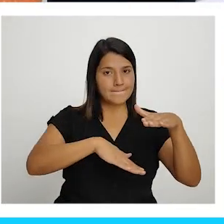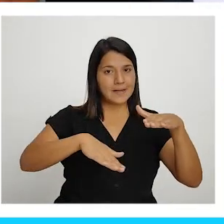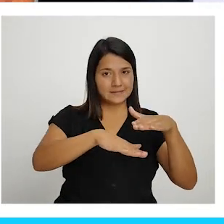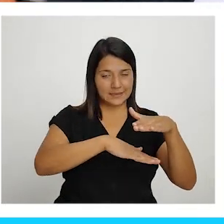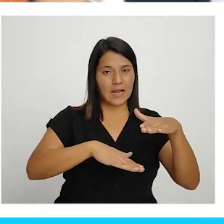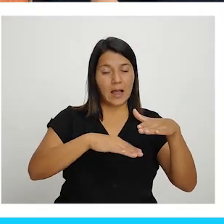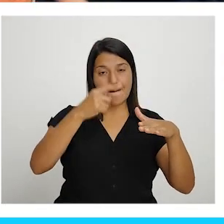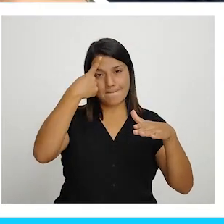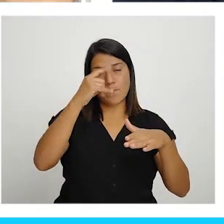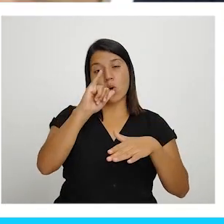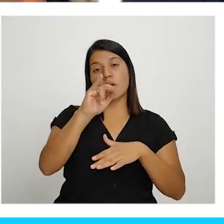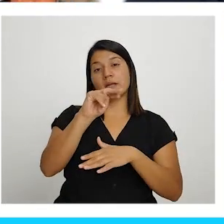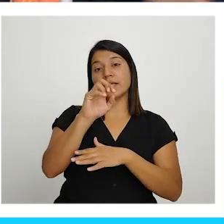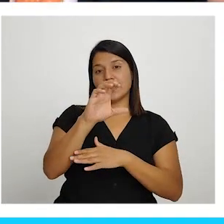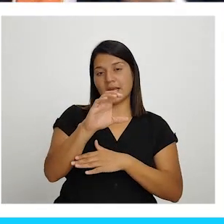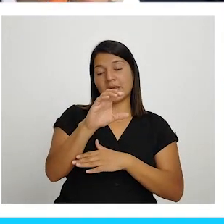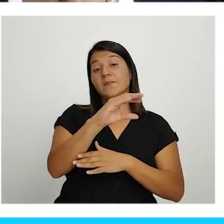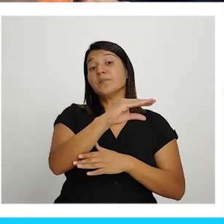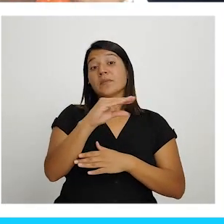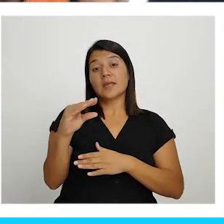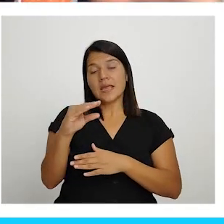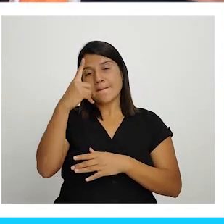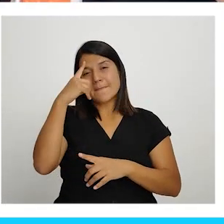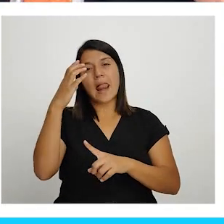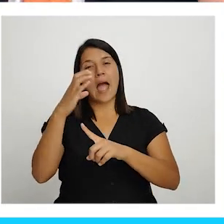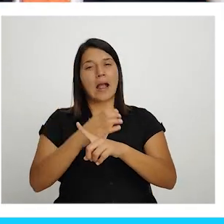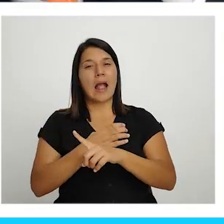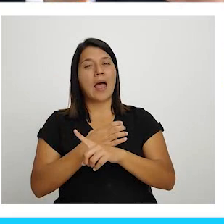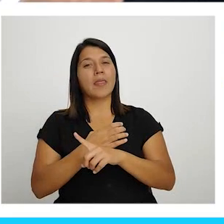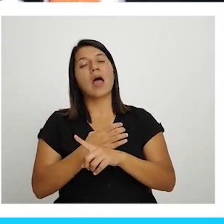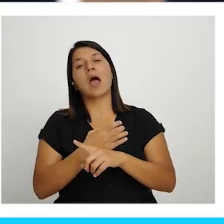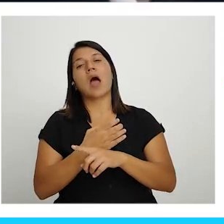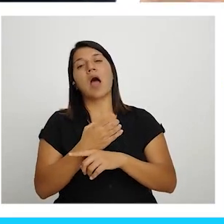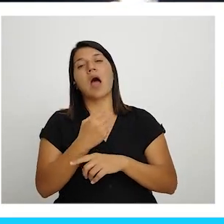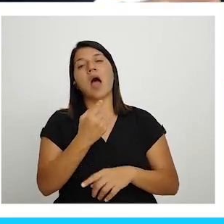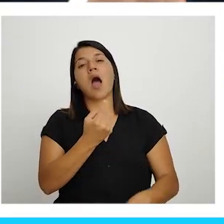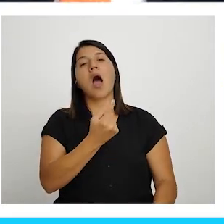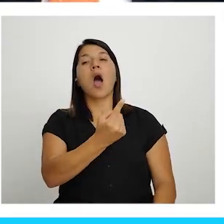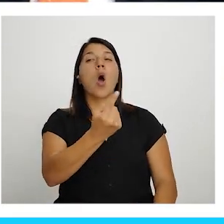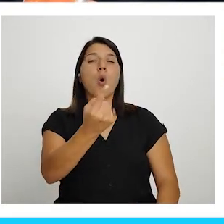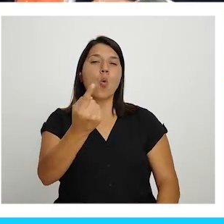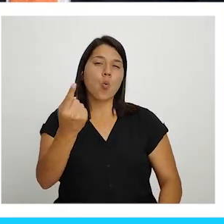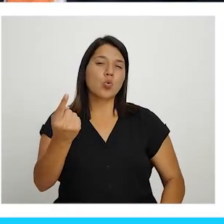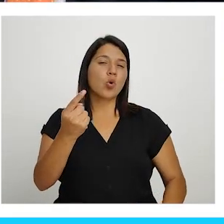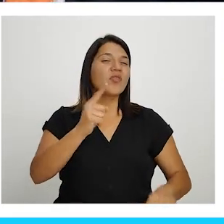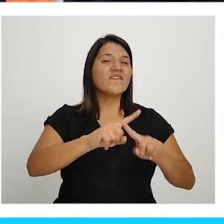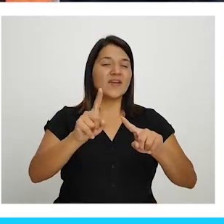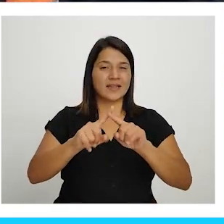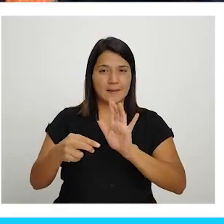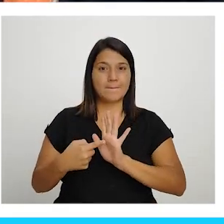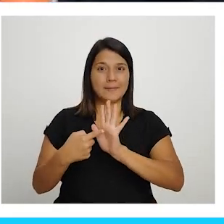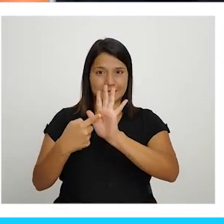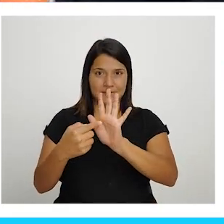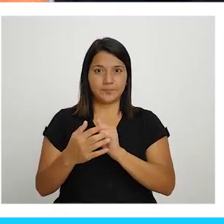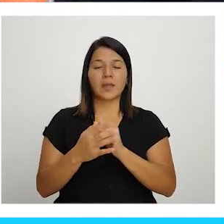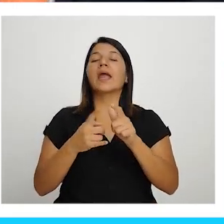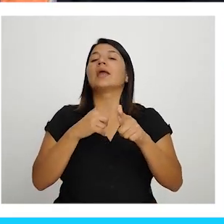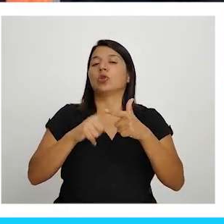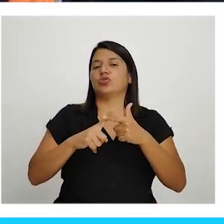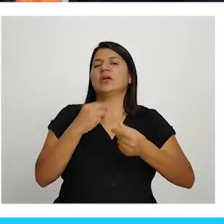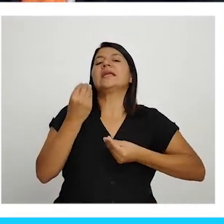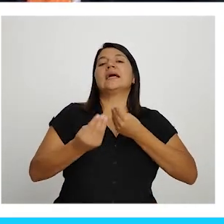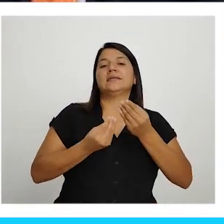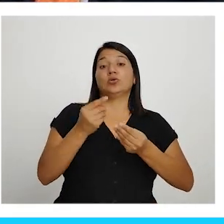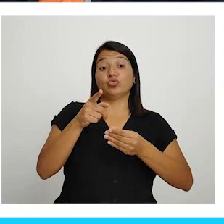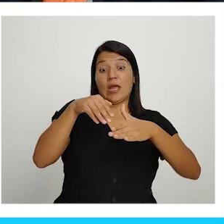Y y para cada uno se abre, por decirlo así, en varias presentaciones. Entonces, uno ingresa a esa dirección que antes